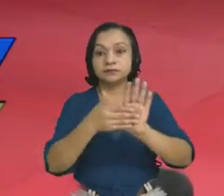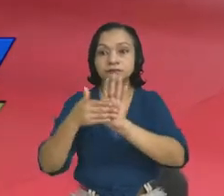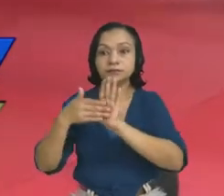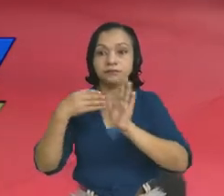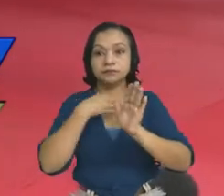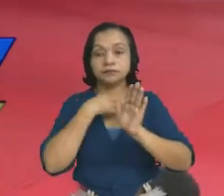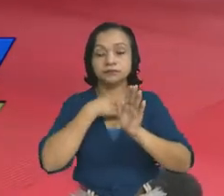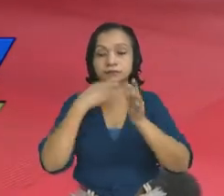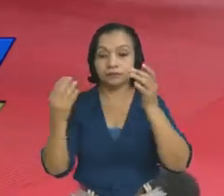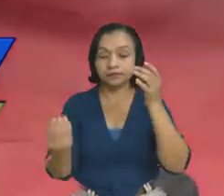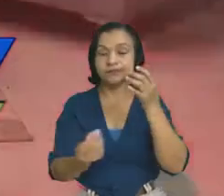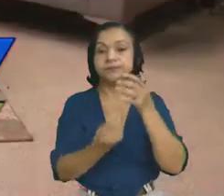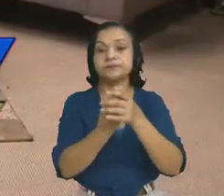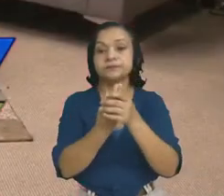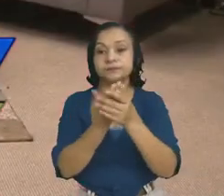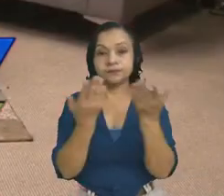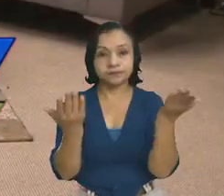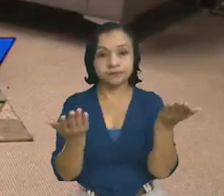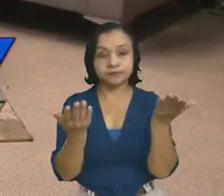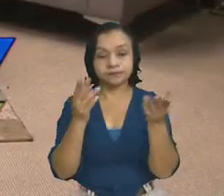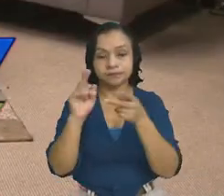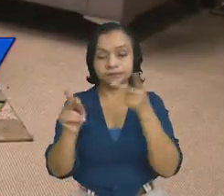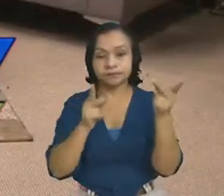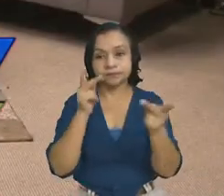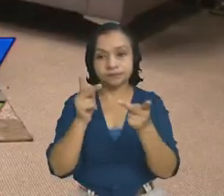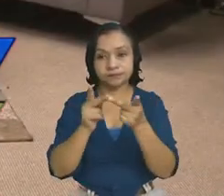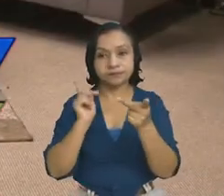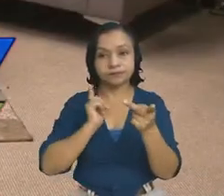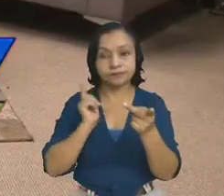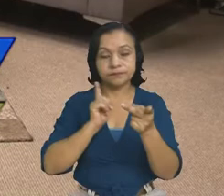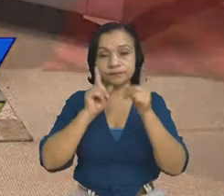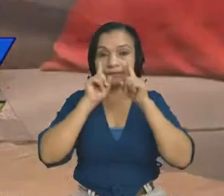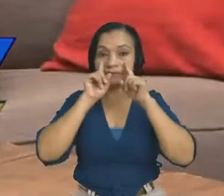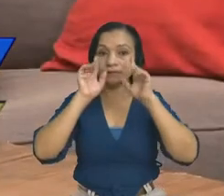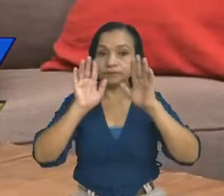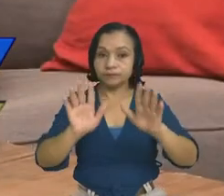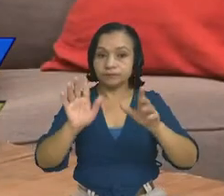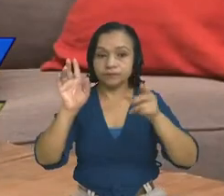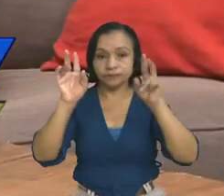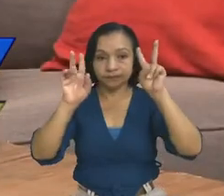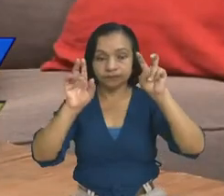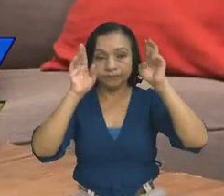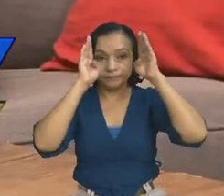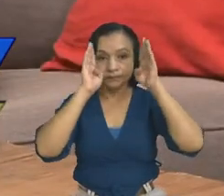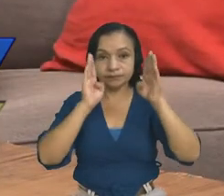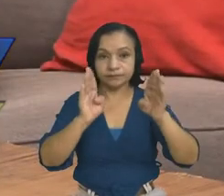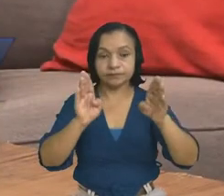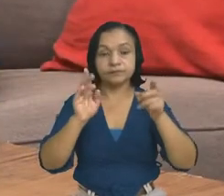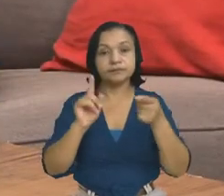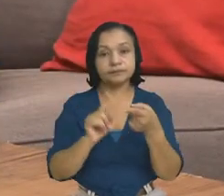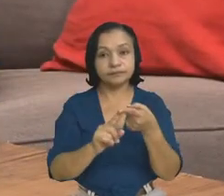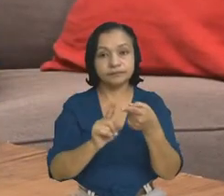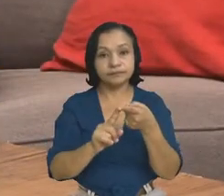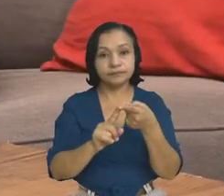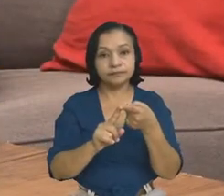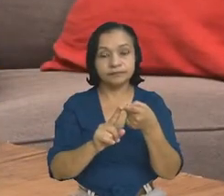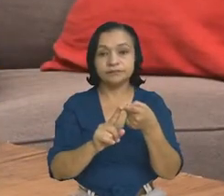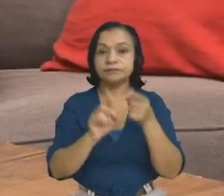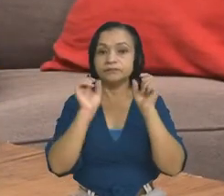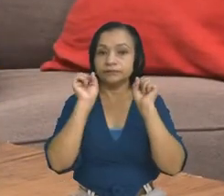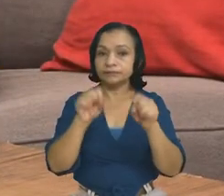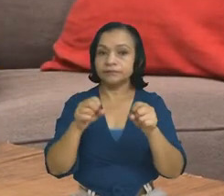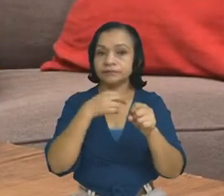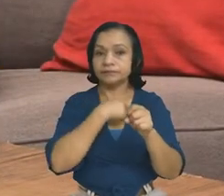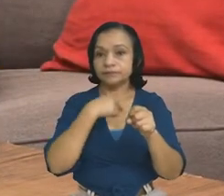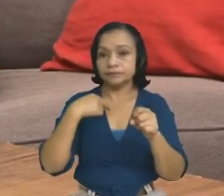modelo inclusivo y es un modelo integral que tiene aspectos de prevención, tiene aspectos de atención, pero también tiene aspectos para poder